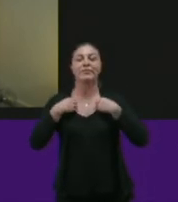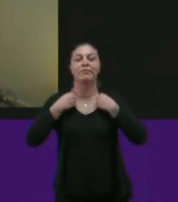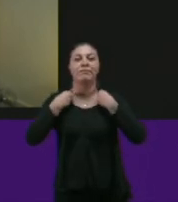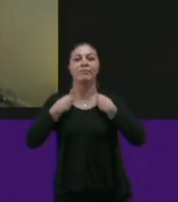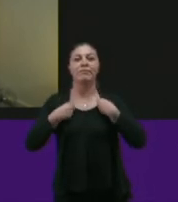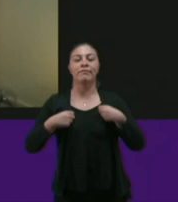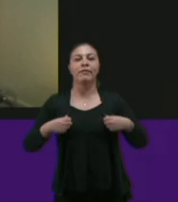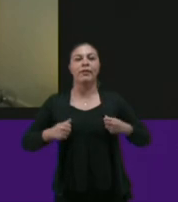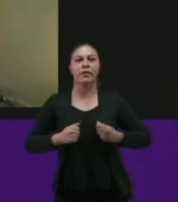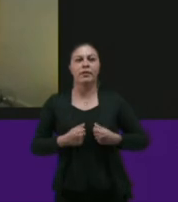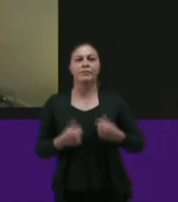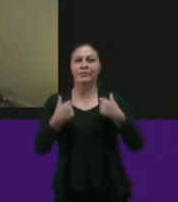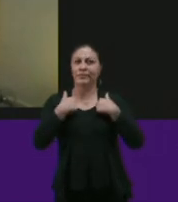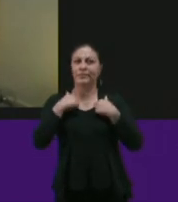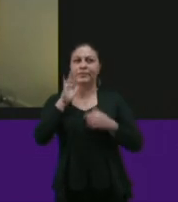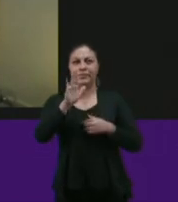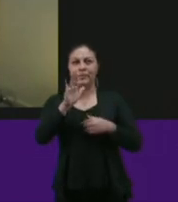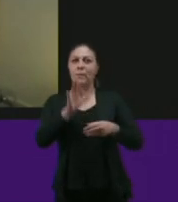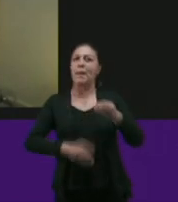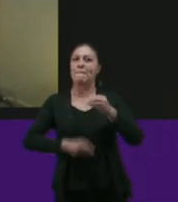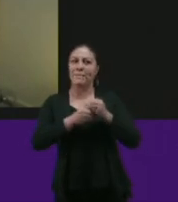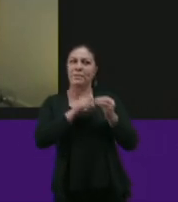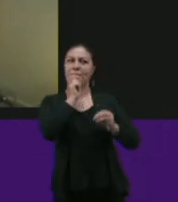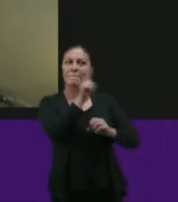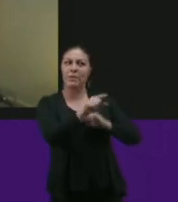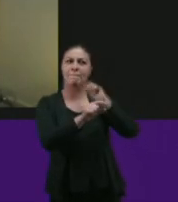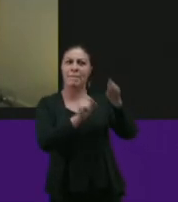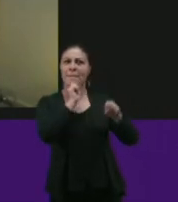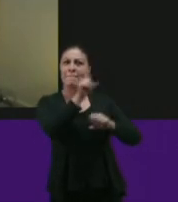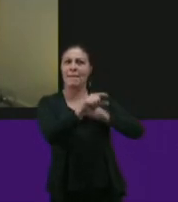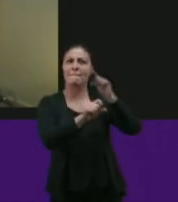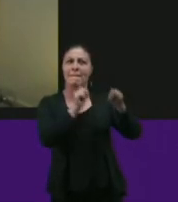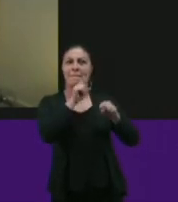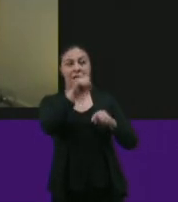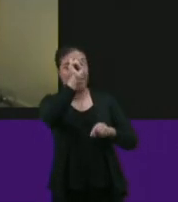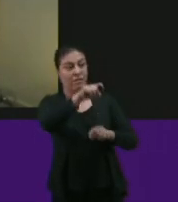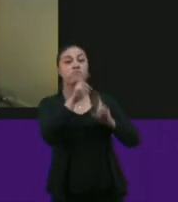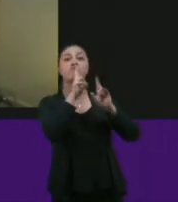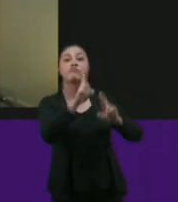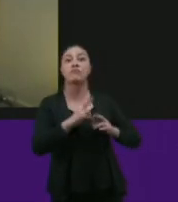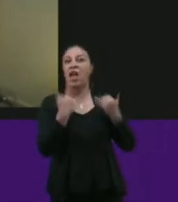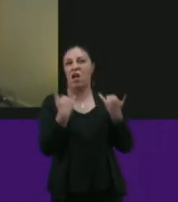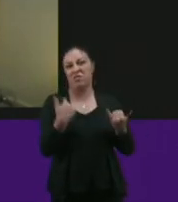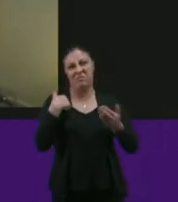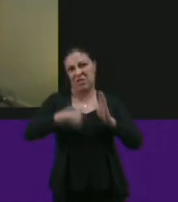Yo tengo varias preguntas, pero no, obviamente no para que me las contestes, pero las voy a lanzar.